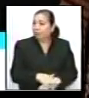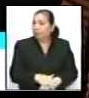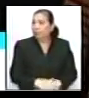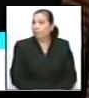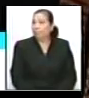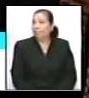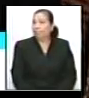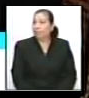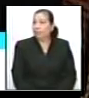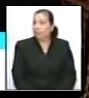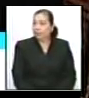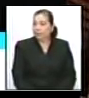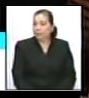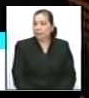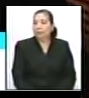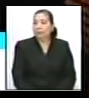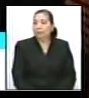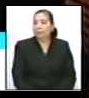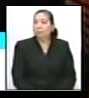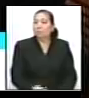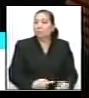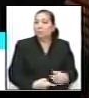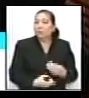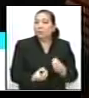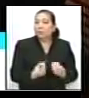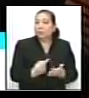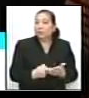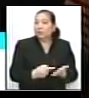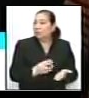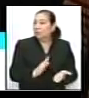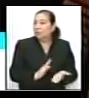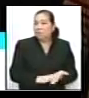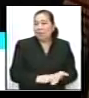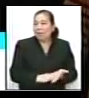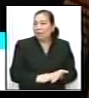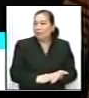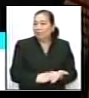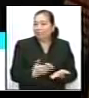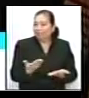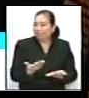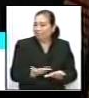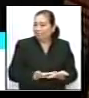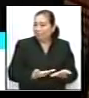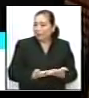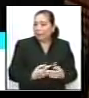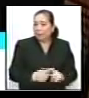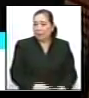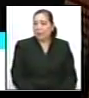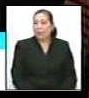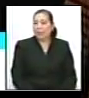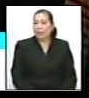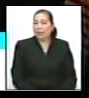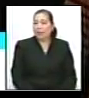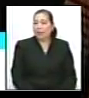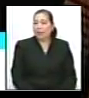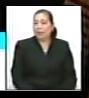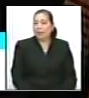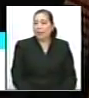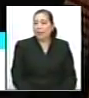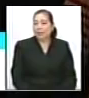¿no? El expediente fue devuelto porque estaba mal foliado. Y si en ese sentido le pediría en todo